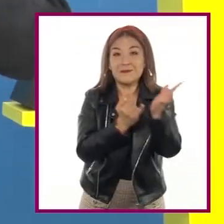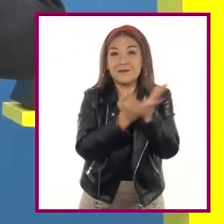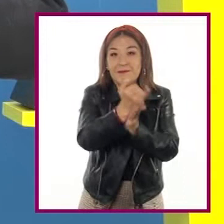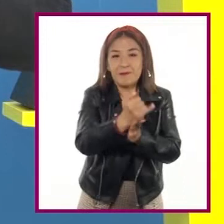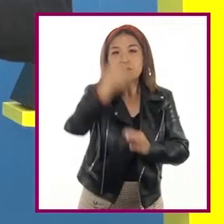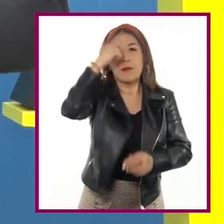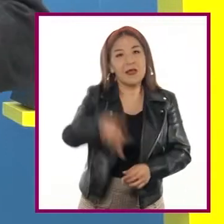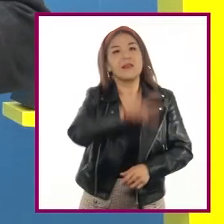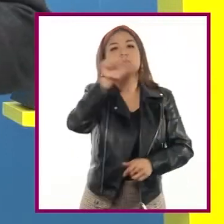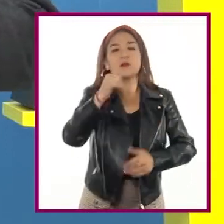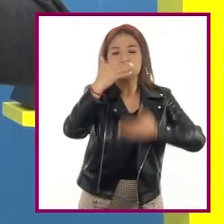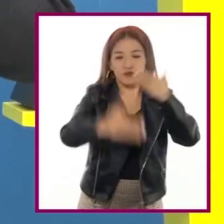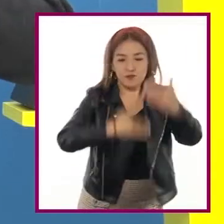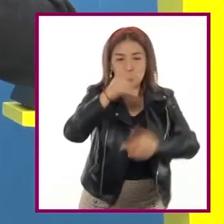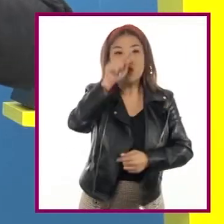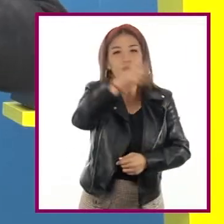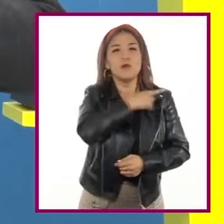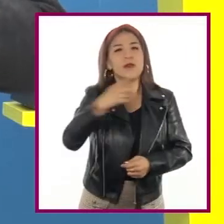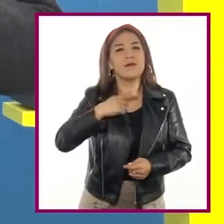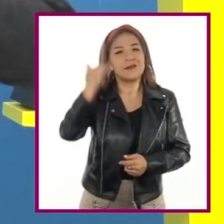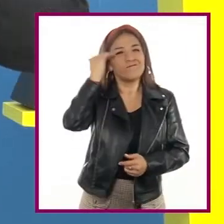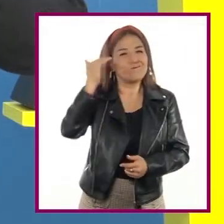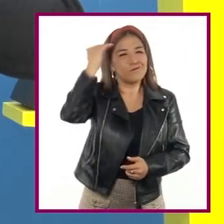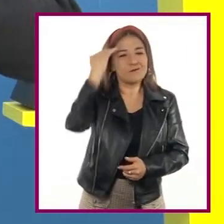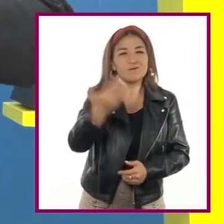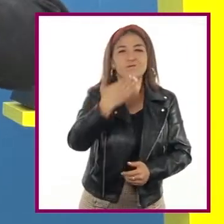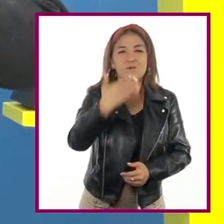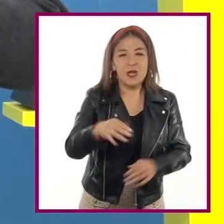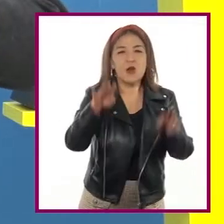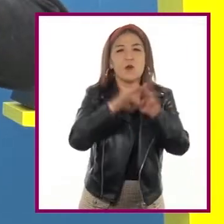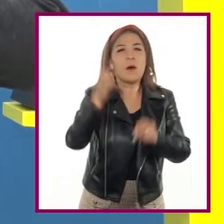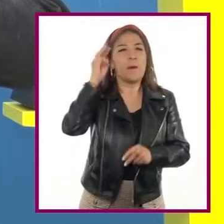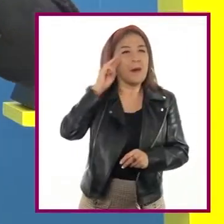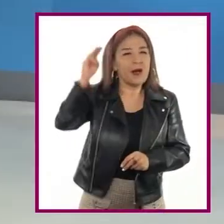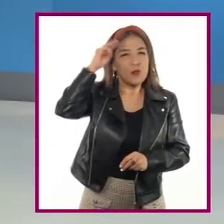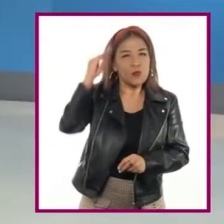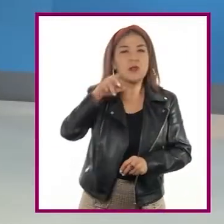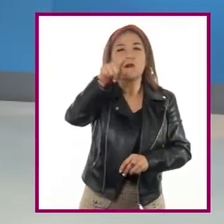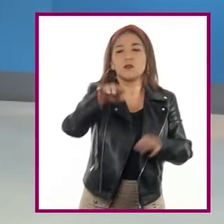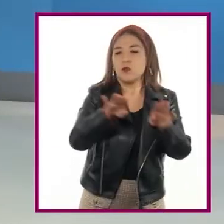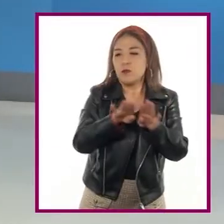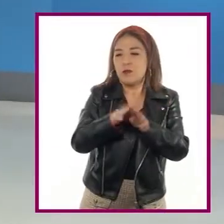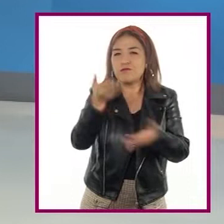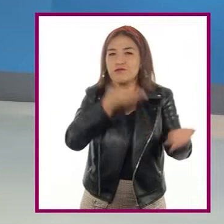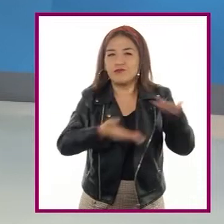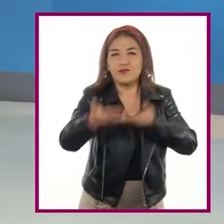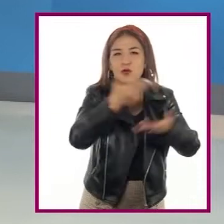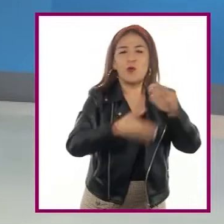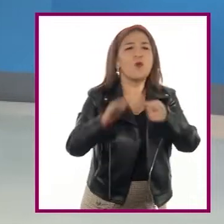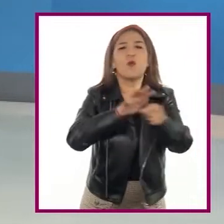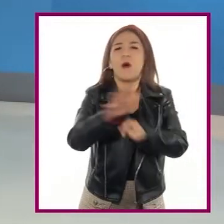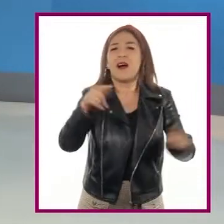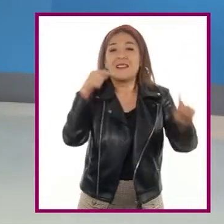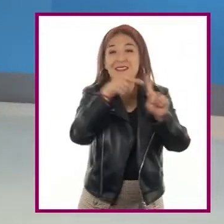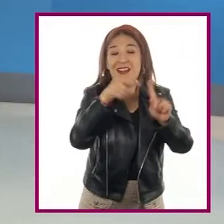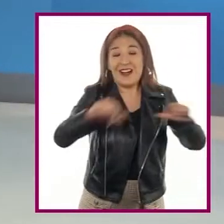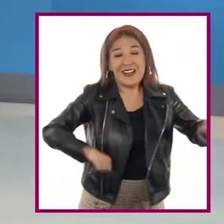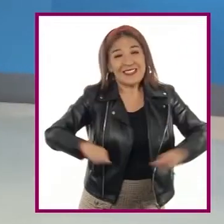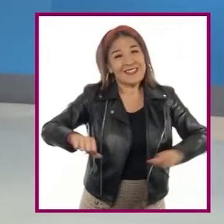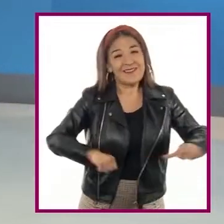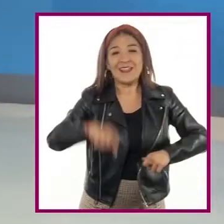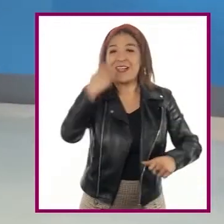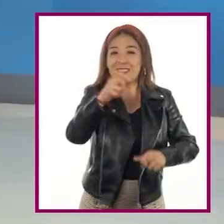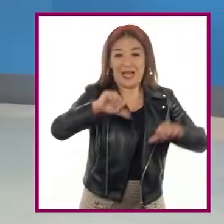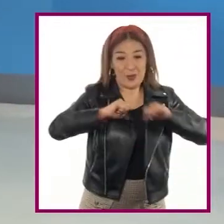a madurar y a utilizar el pensamiento crítico y reflexivo. Uno de los retos más frecuentes durante la adolescencia